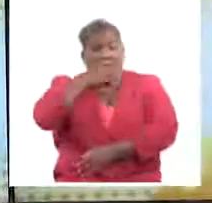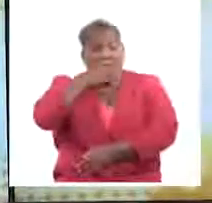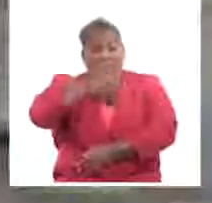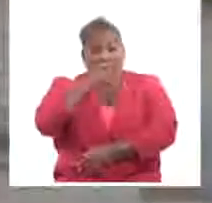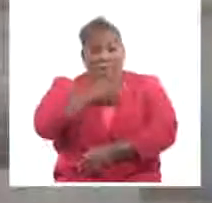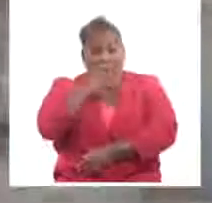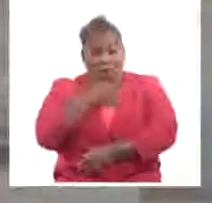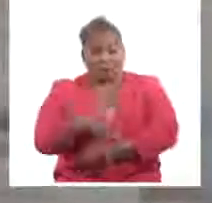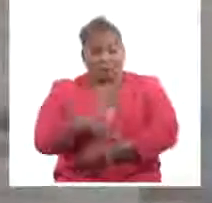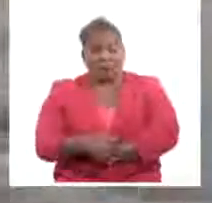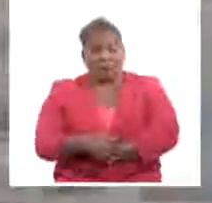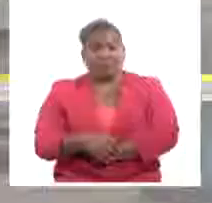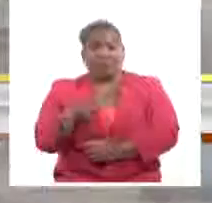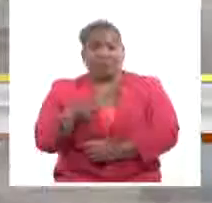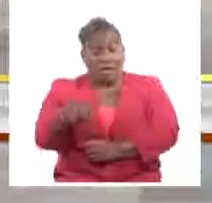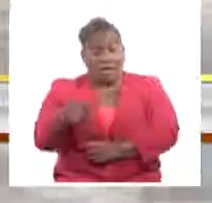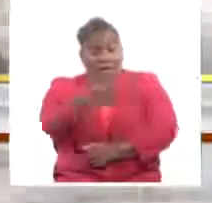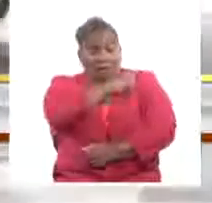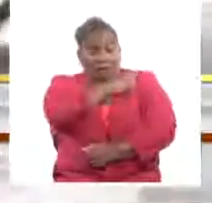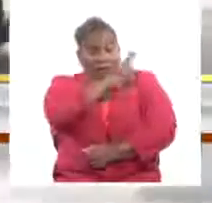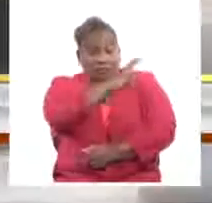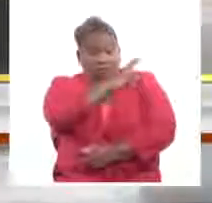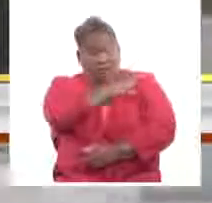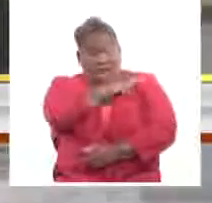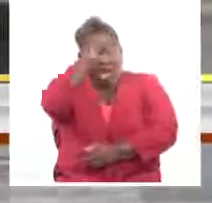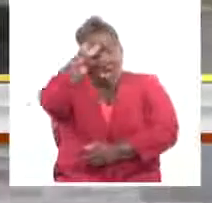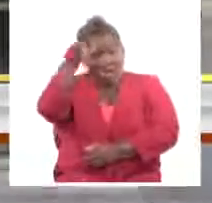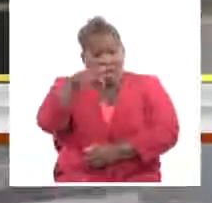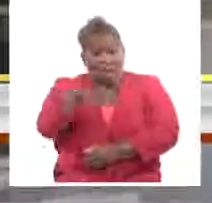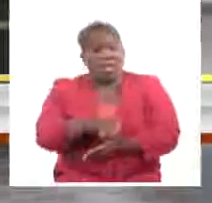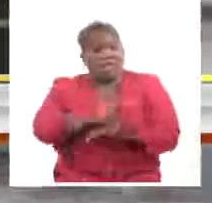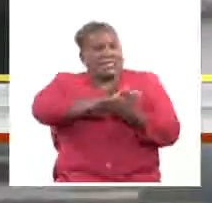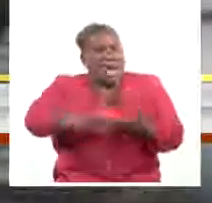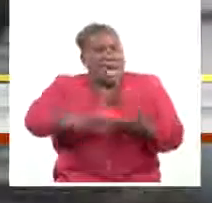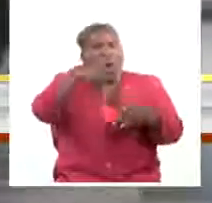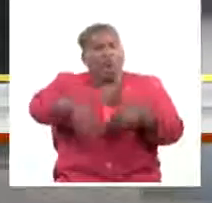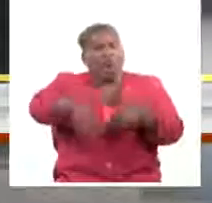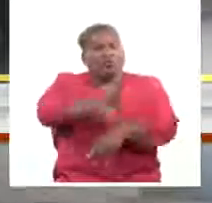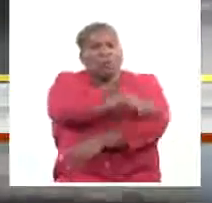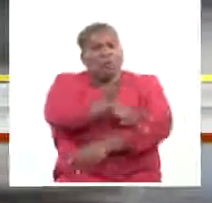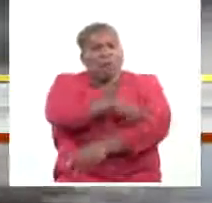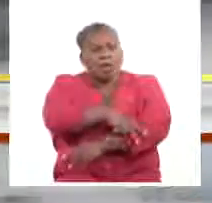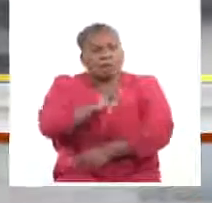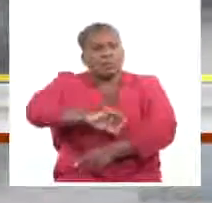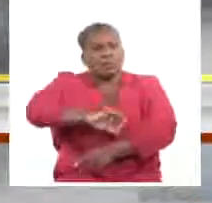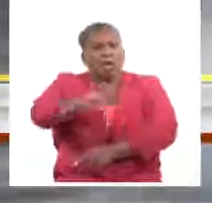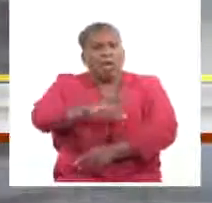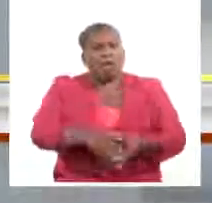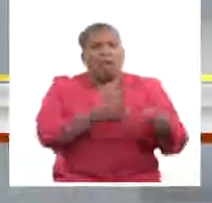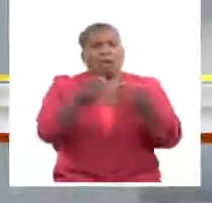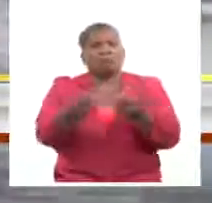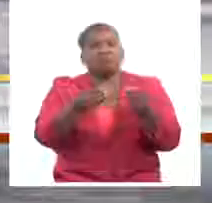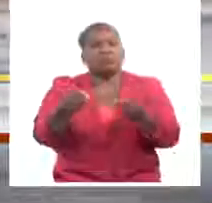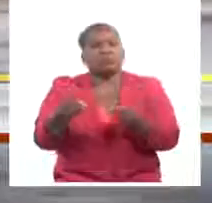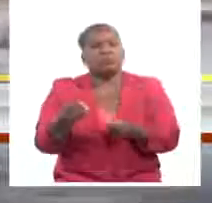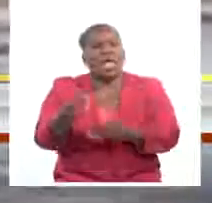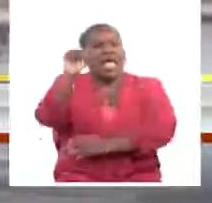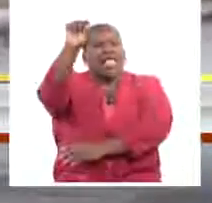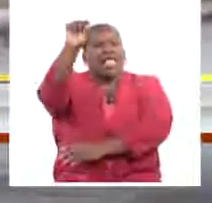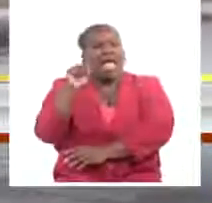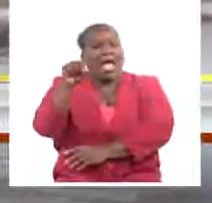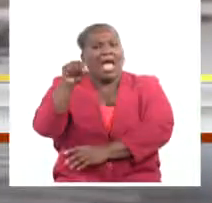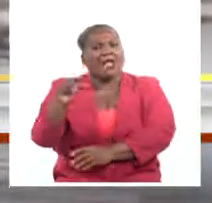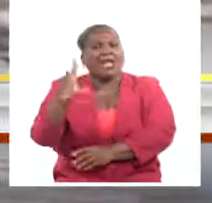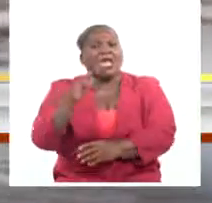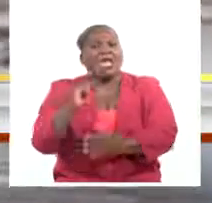alemán. Además, las autoridades germanas dieron permiso a otros países europeos para que suministren sus propios tanques Leopard